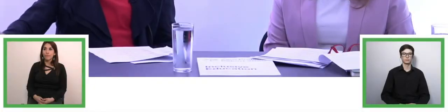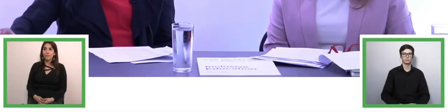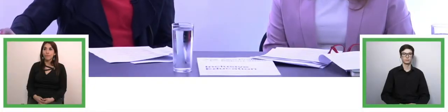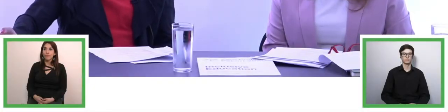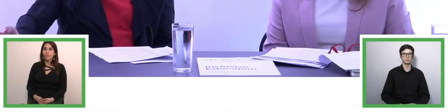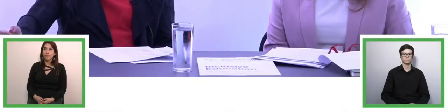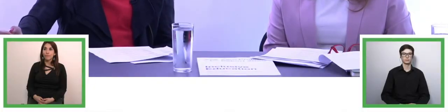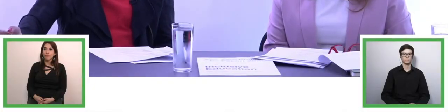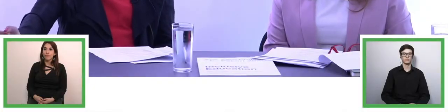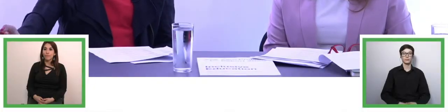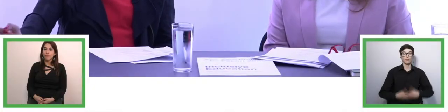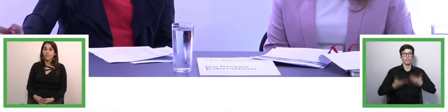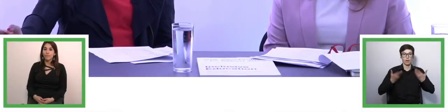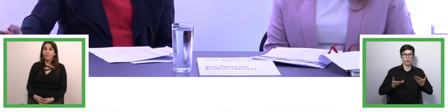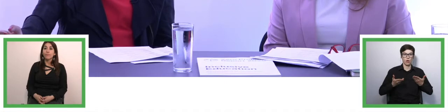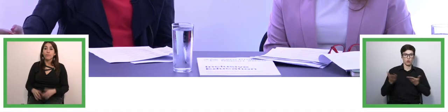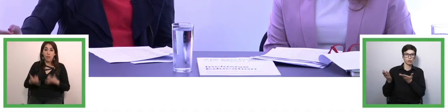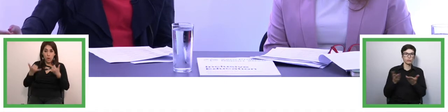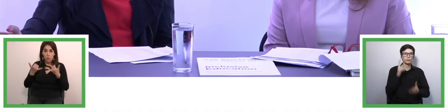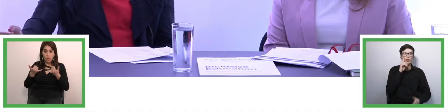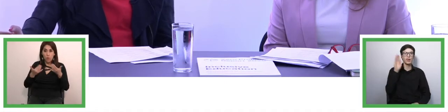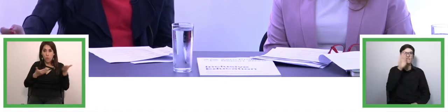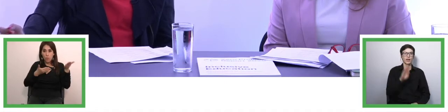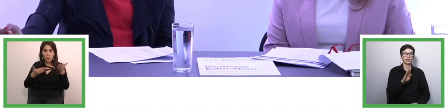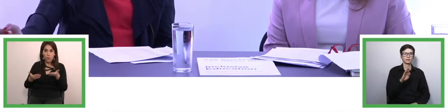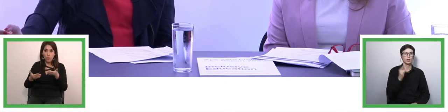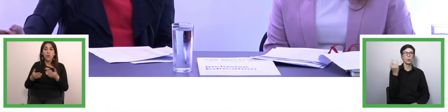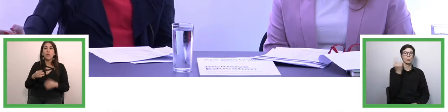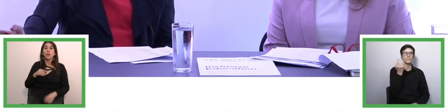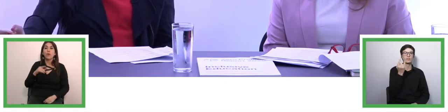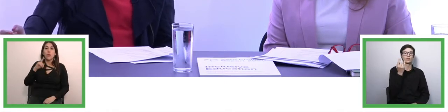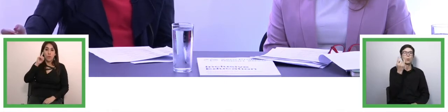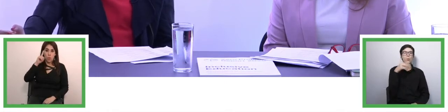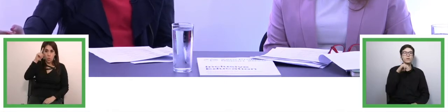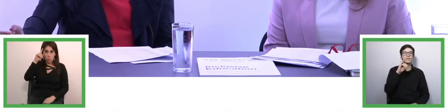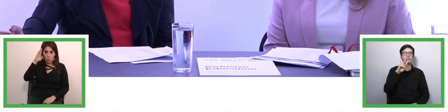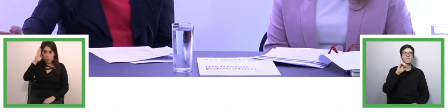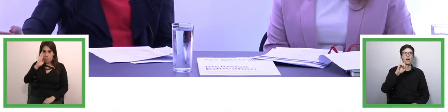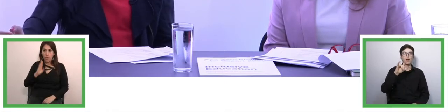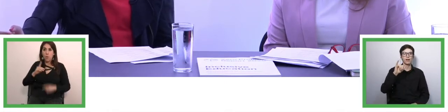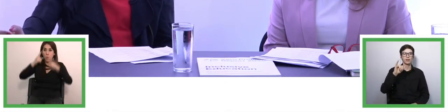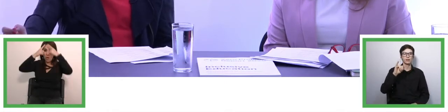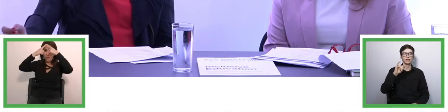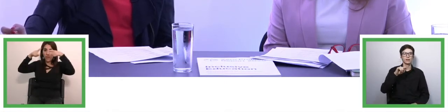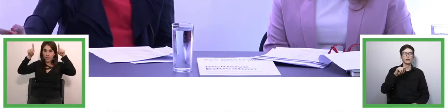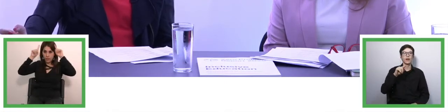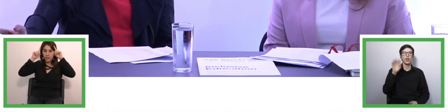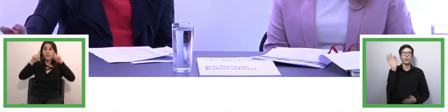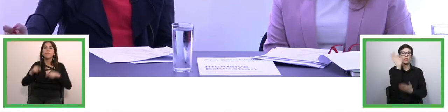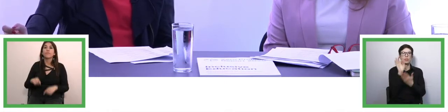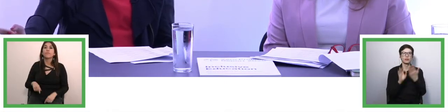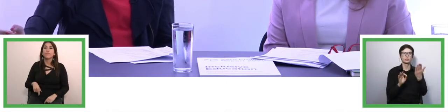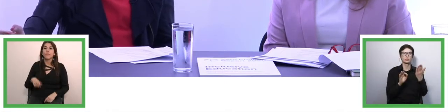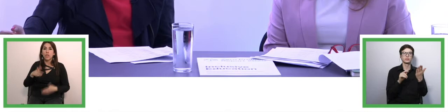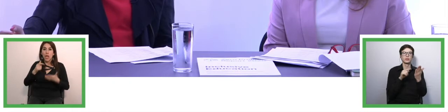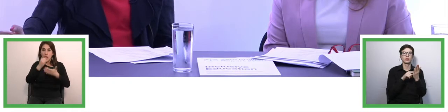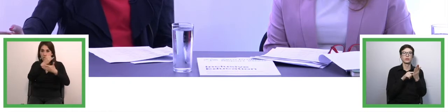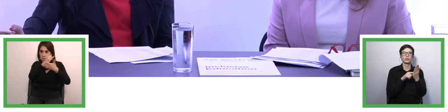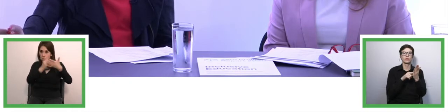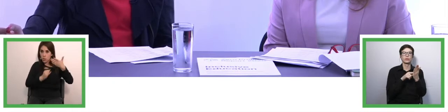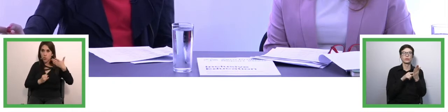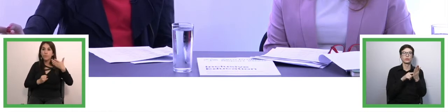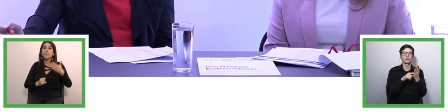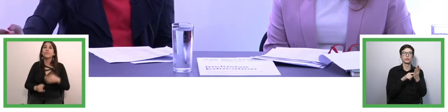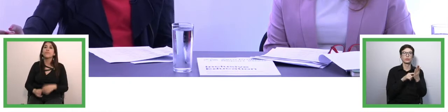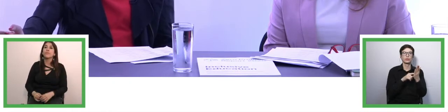Y seguimos con Brasil, Universidad Univali, diseño de juegos digitales por niños con y